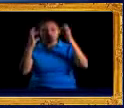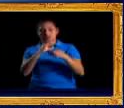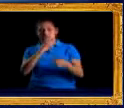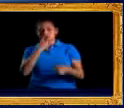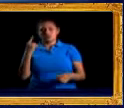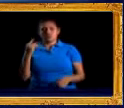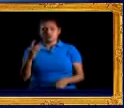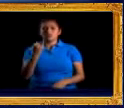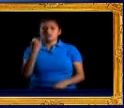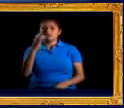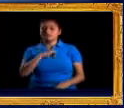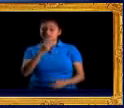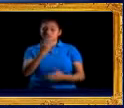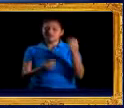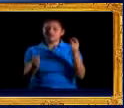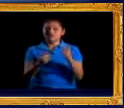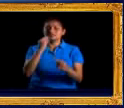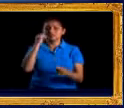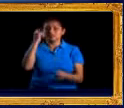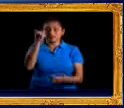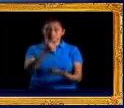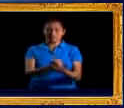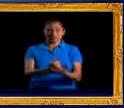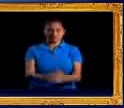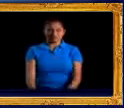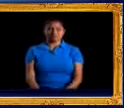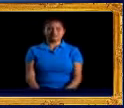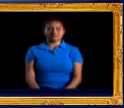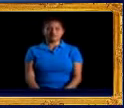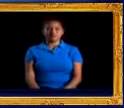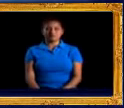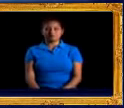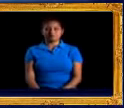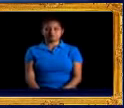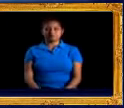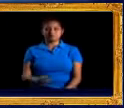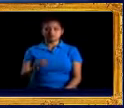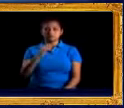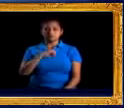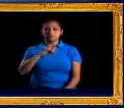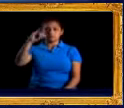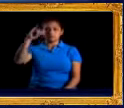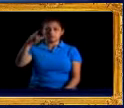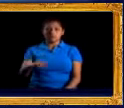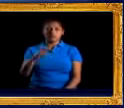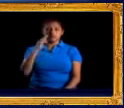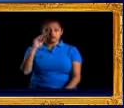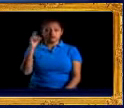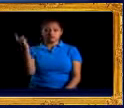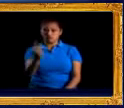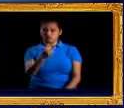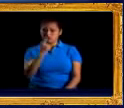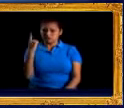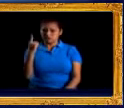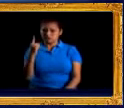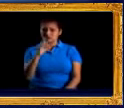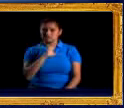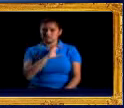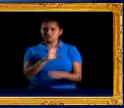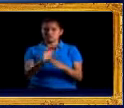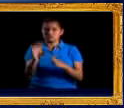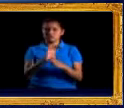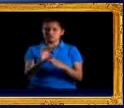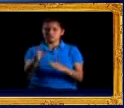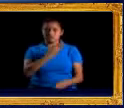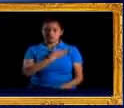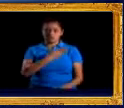¿Cuántos se van con el Señor? ¿Cuántos se van con el Señor? Los que se queden van a ver todo el sistema del gobierno